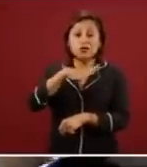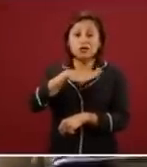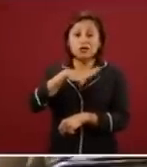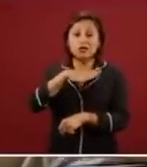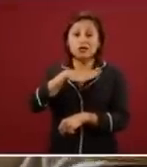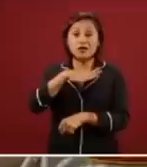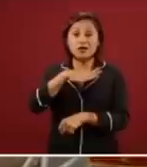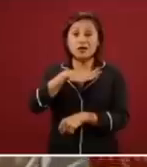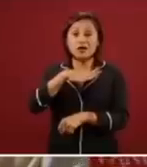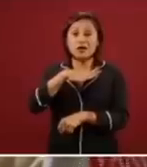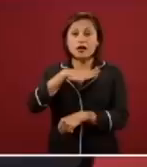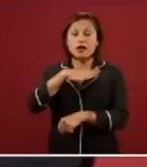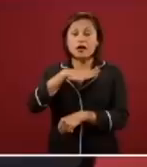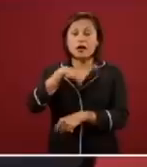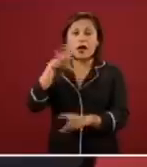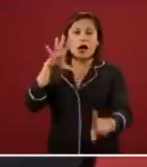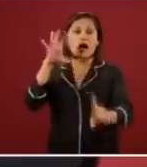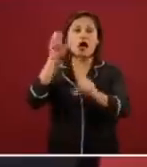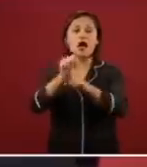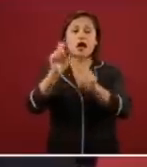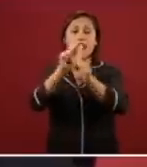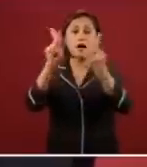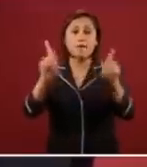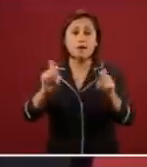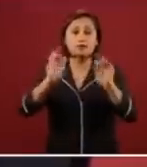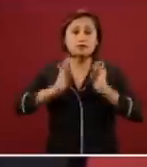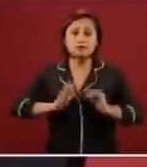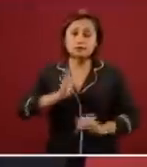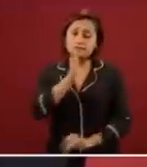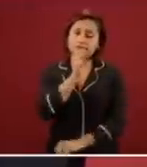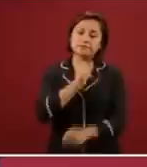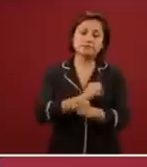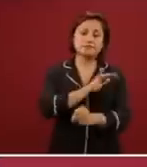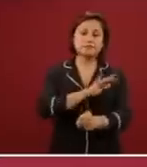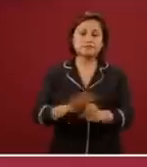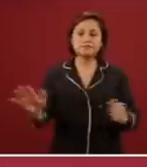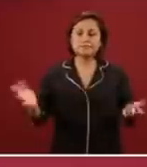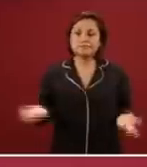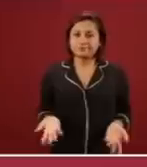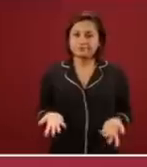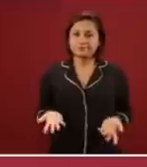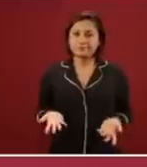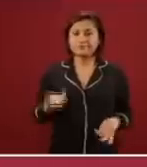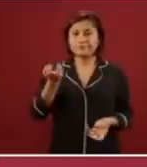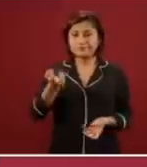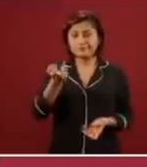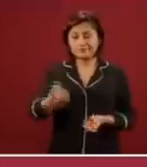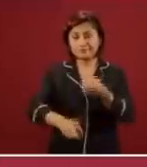garantizar la paz y la tranquilidad. Ese es el caso, desgraciadamente, de nuestro país.